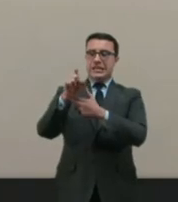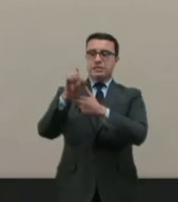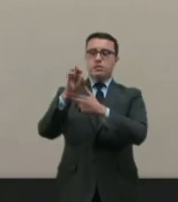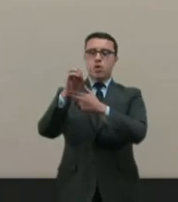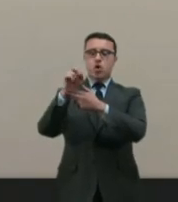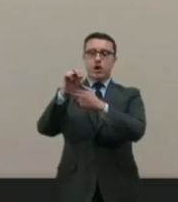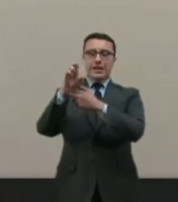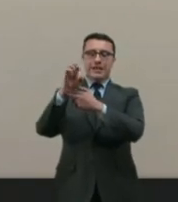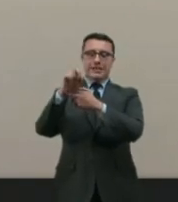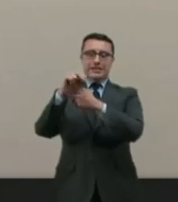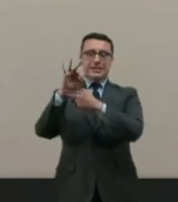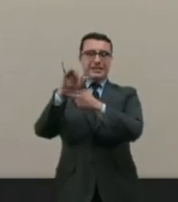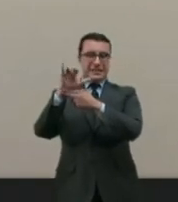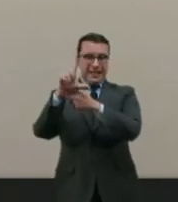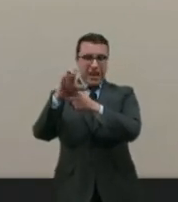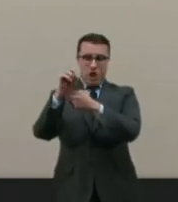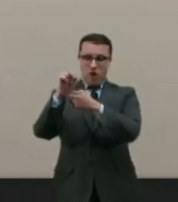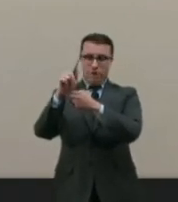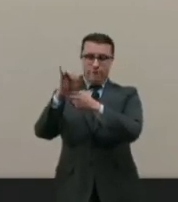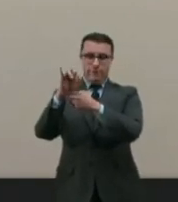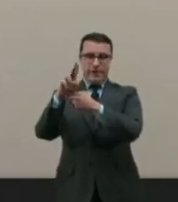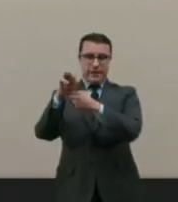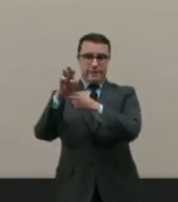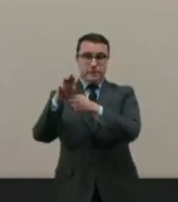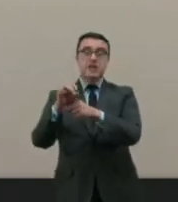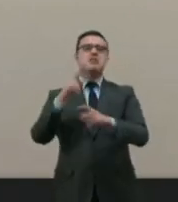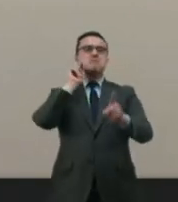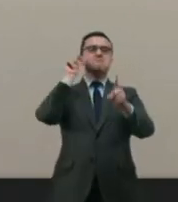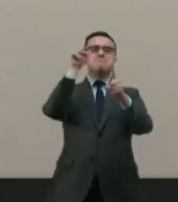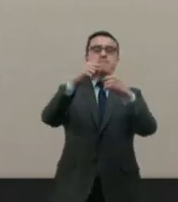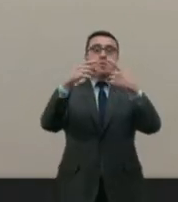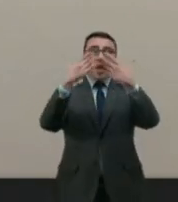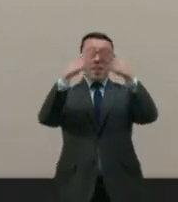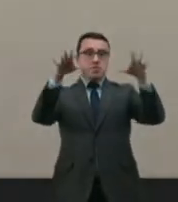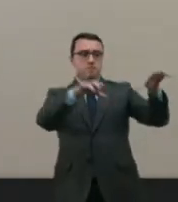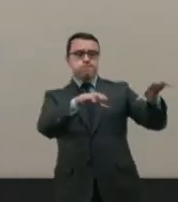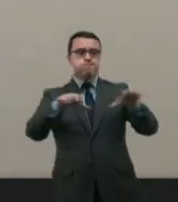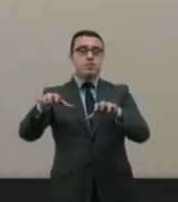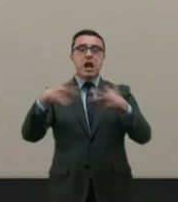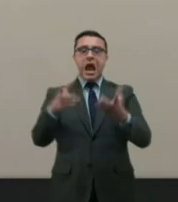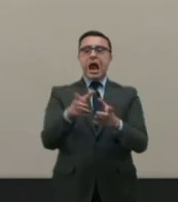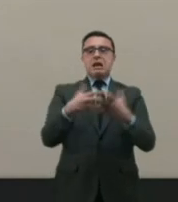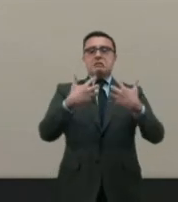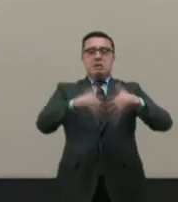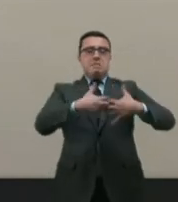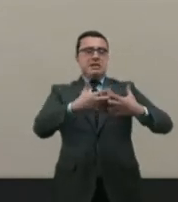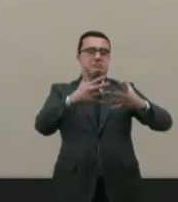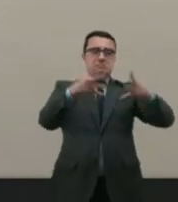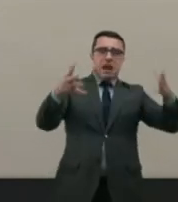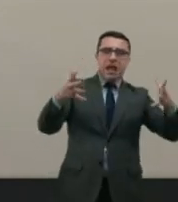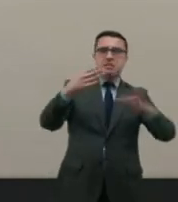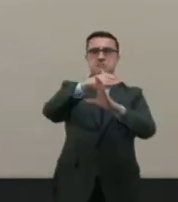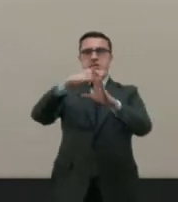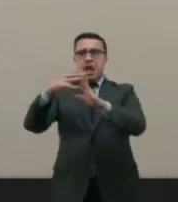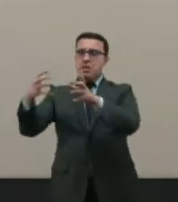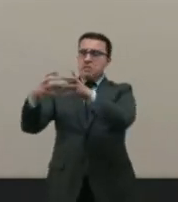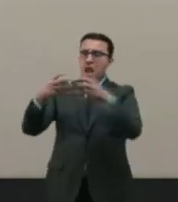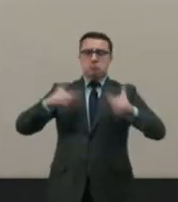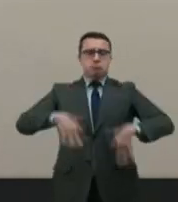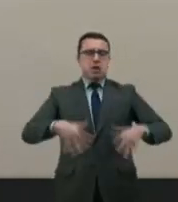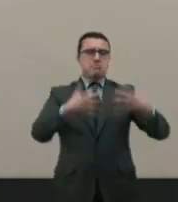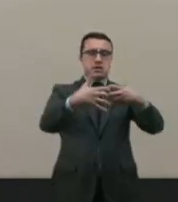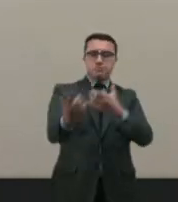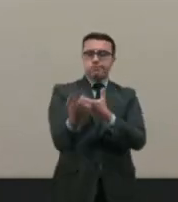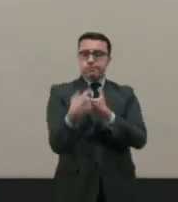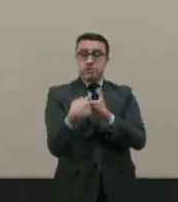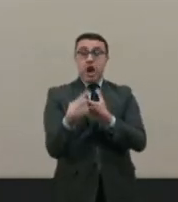estamos inspirados en la democratización de acceso a capital de trabajo para cualquier pequeña o mediana empresa. Estamos hace 8 años en